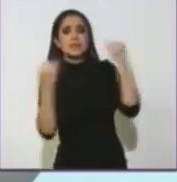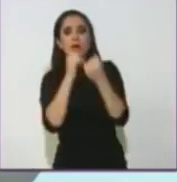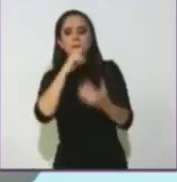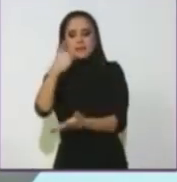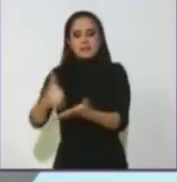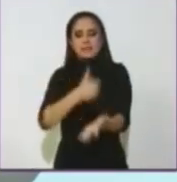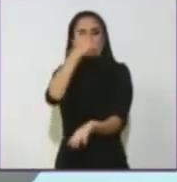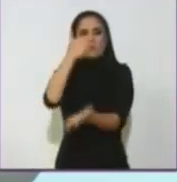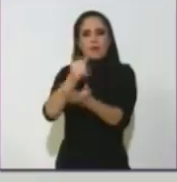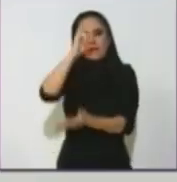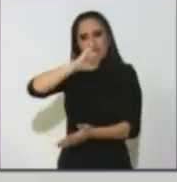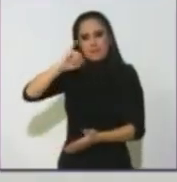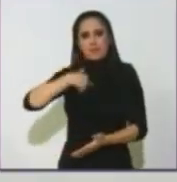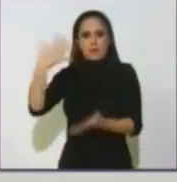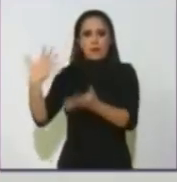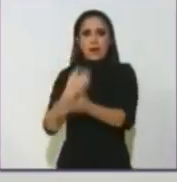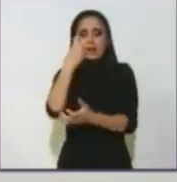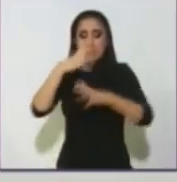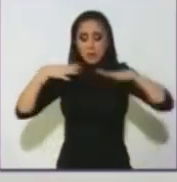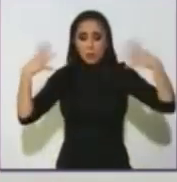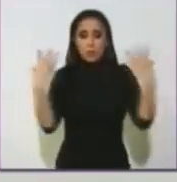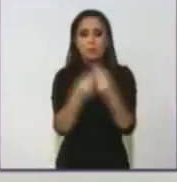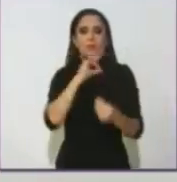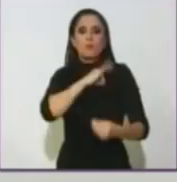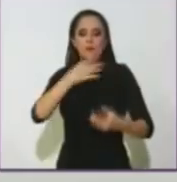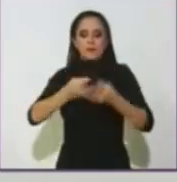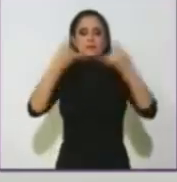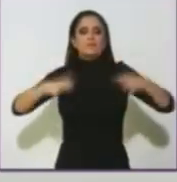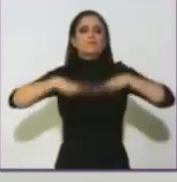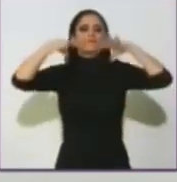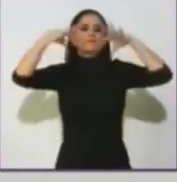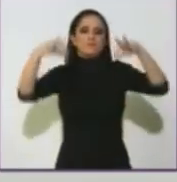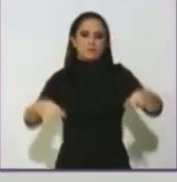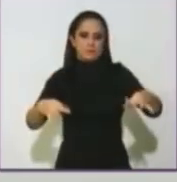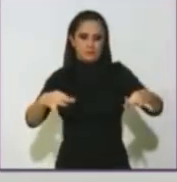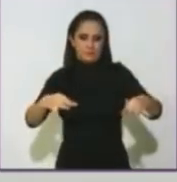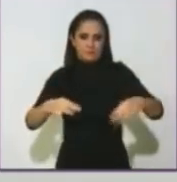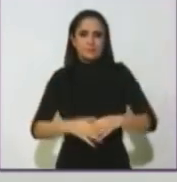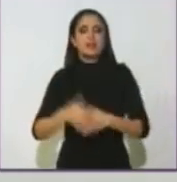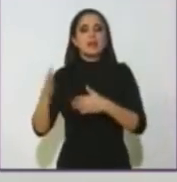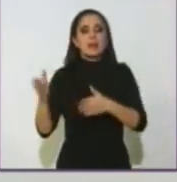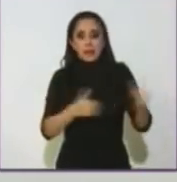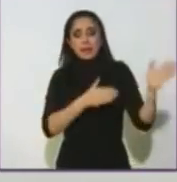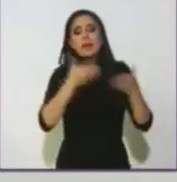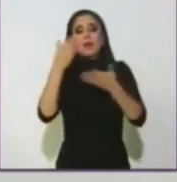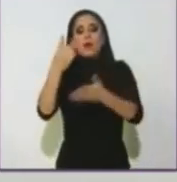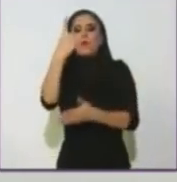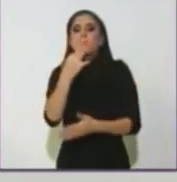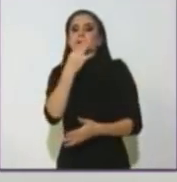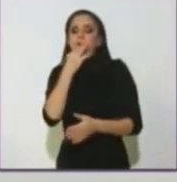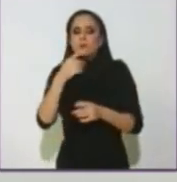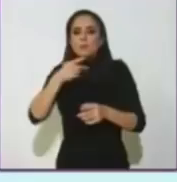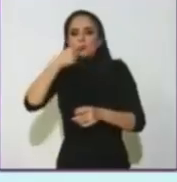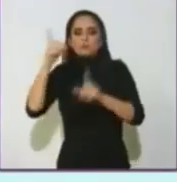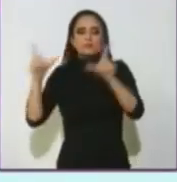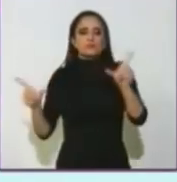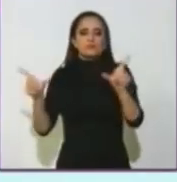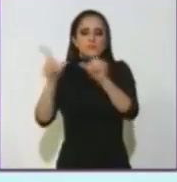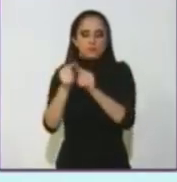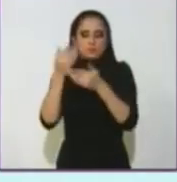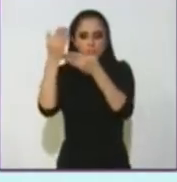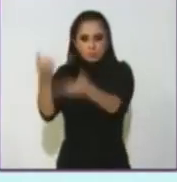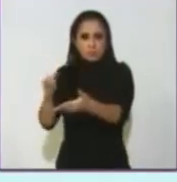historia gracias cambia cerramos purificación carpinteyro partido nueva alianza hasta un minuto un mensaje final